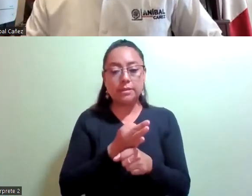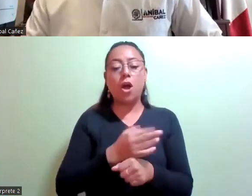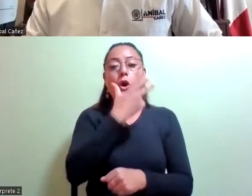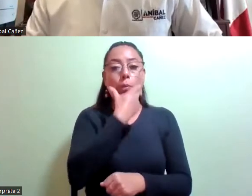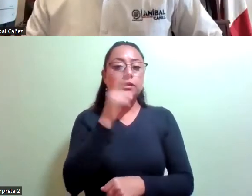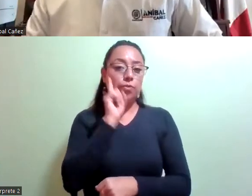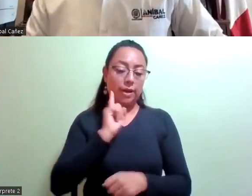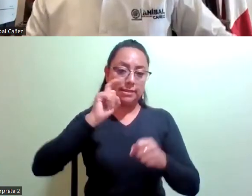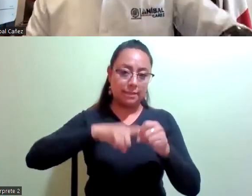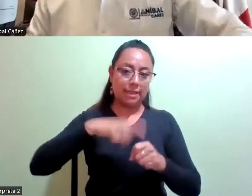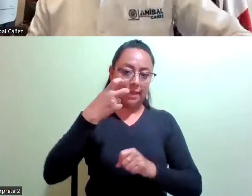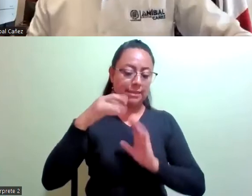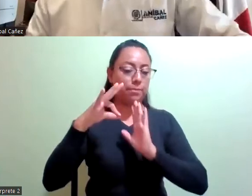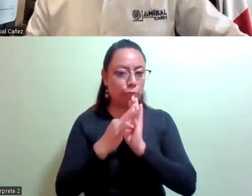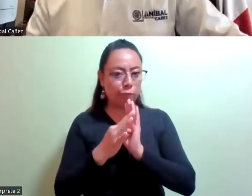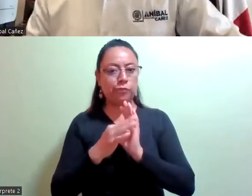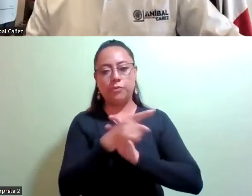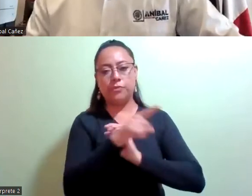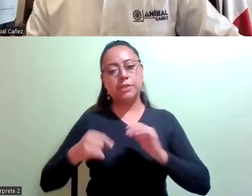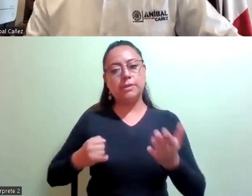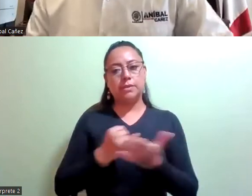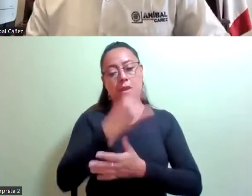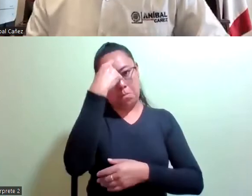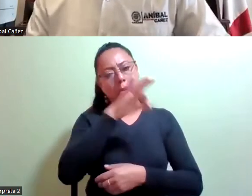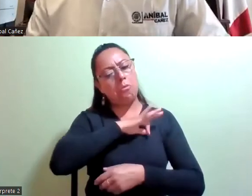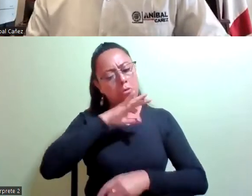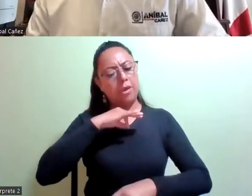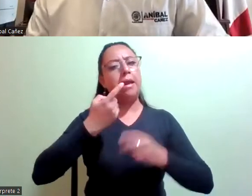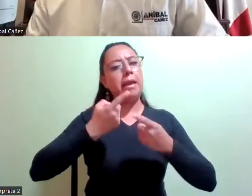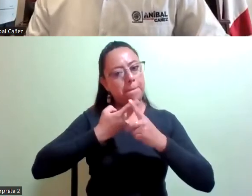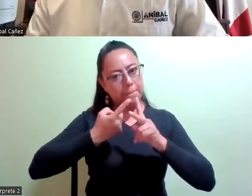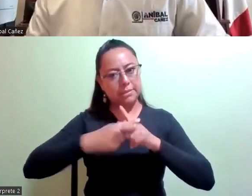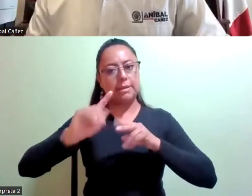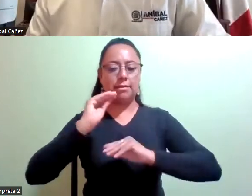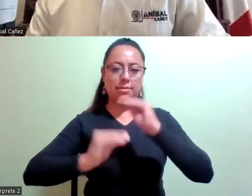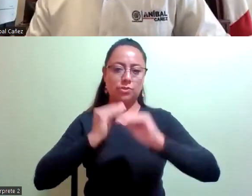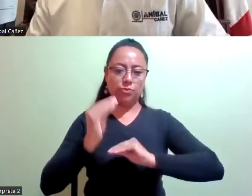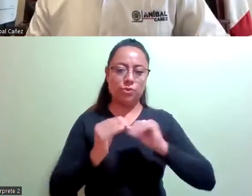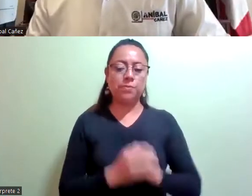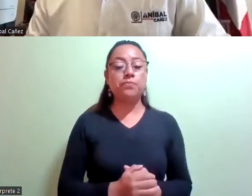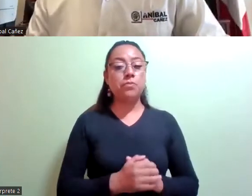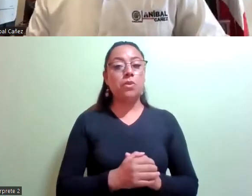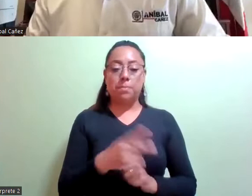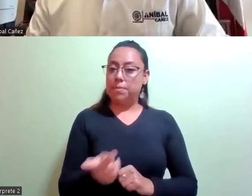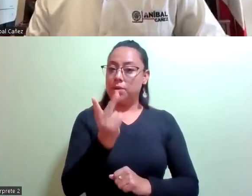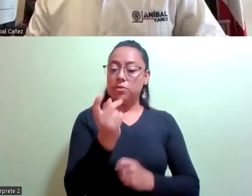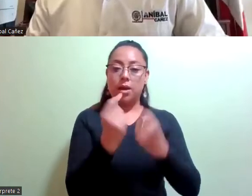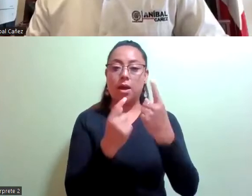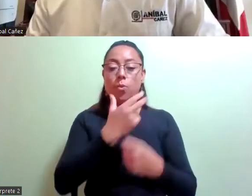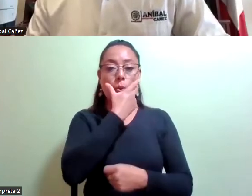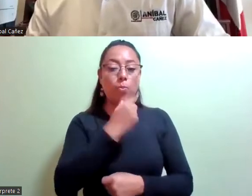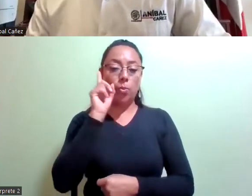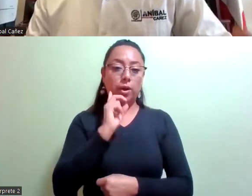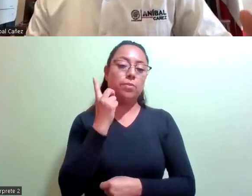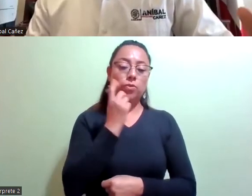de referencia a fin de abrir la discusión, por lo que si alguna o alguno de los diputados desean hacer uso de la voz, favor de